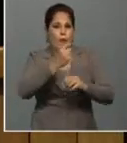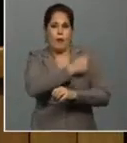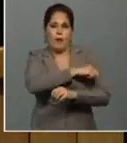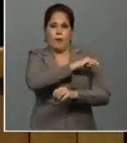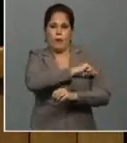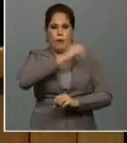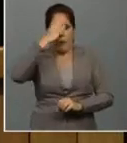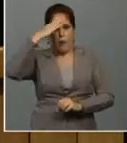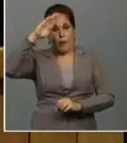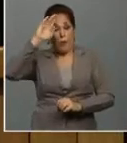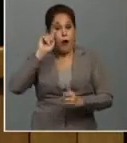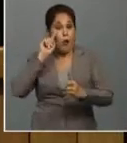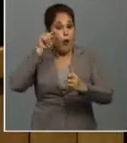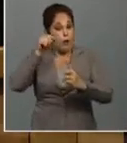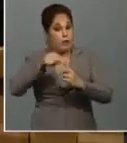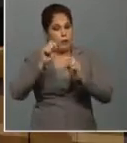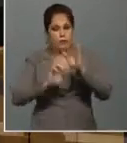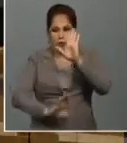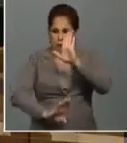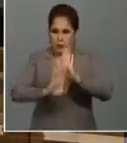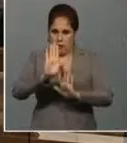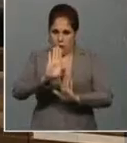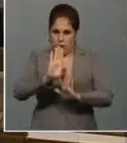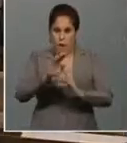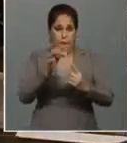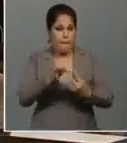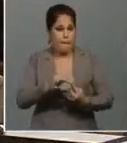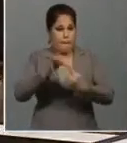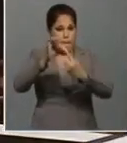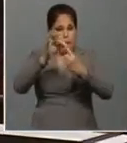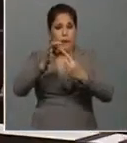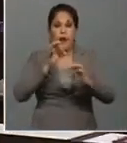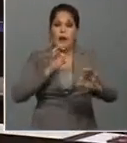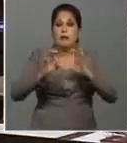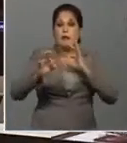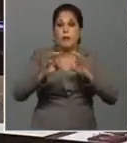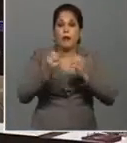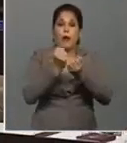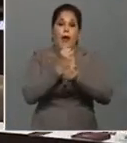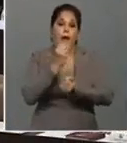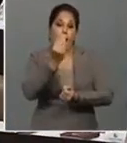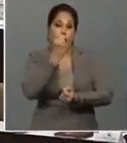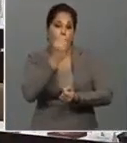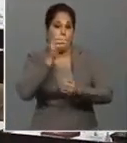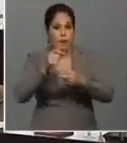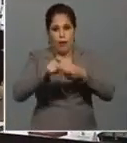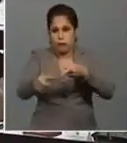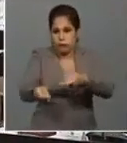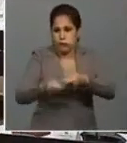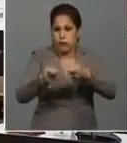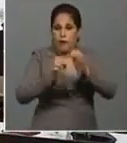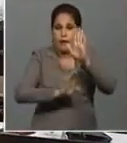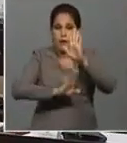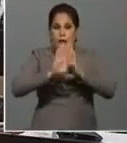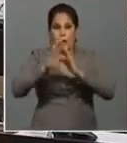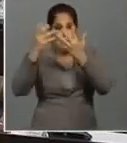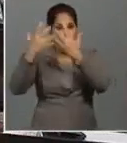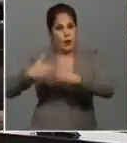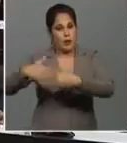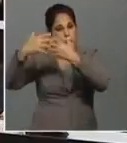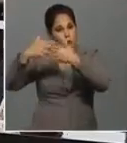hacia los objetivos del desarrollo particularmente la seguridad y soberanía alimentaria el desarrollo industrial